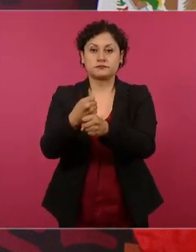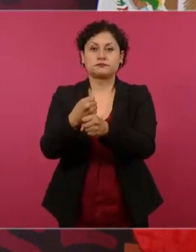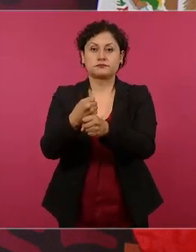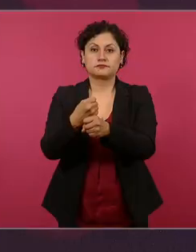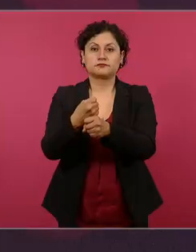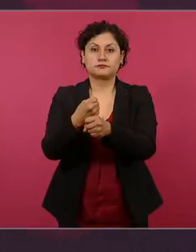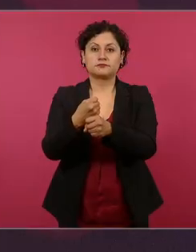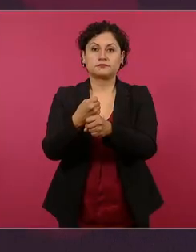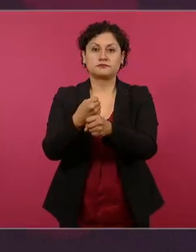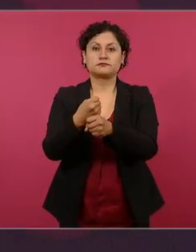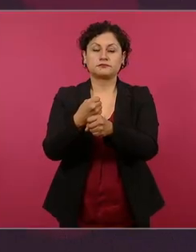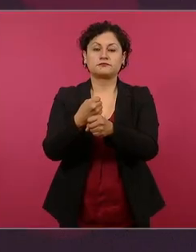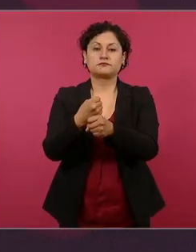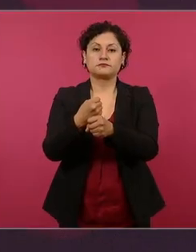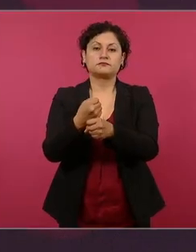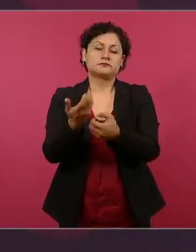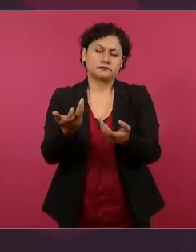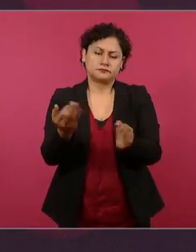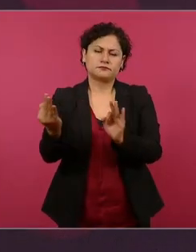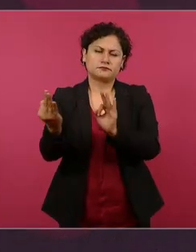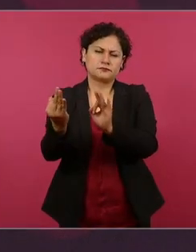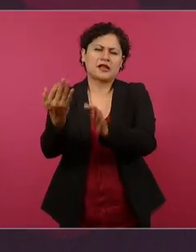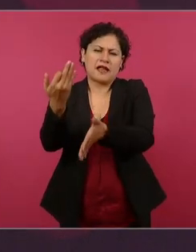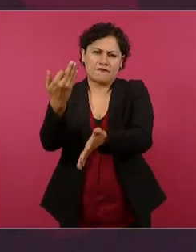Todavía nos falta,